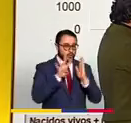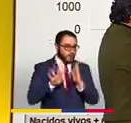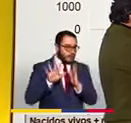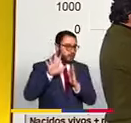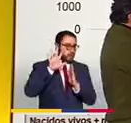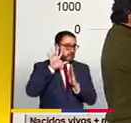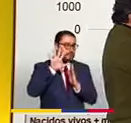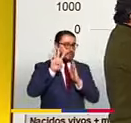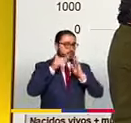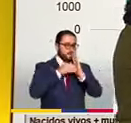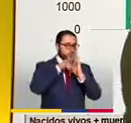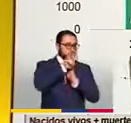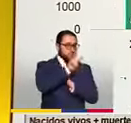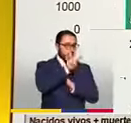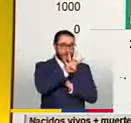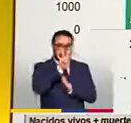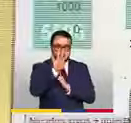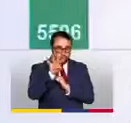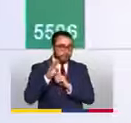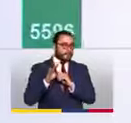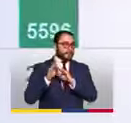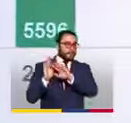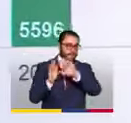4.844 casos 2023,